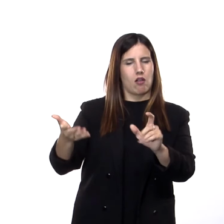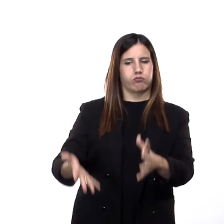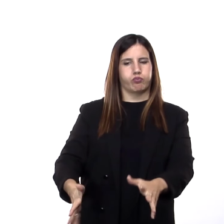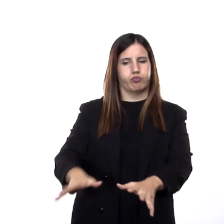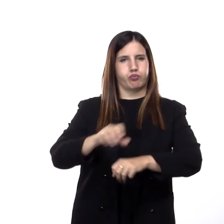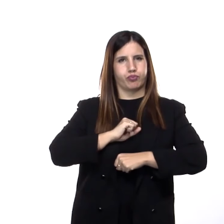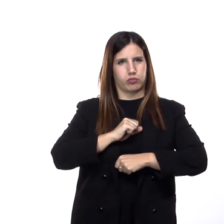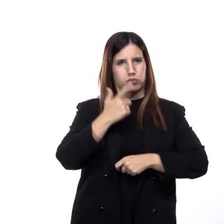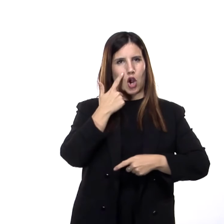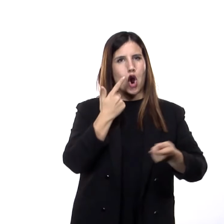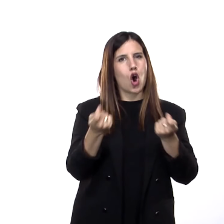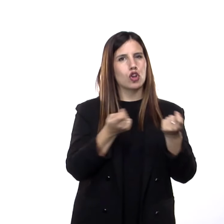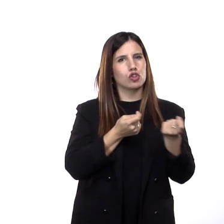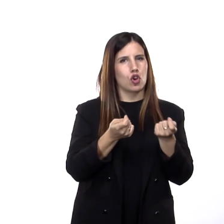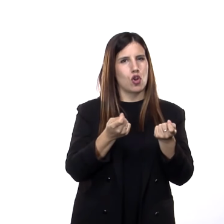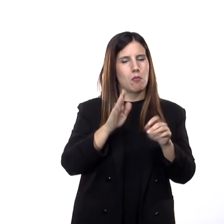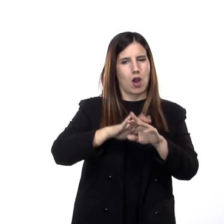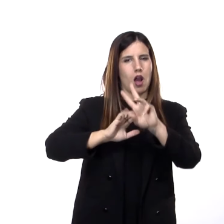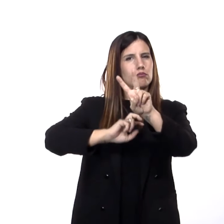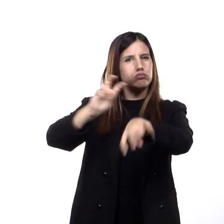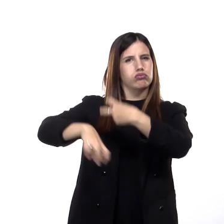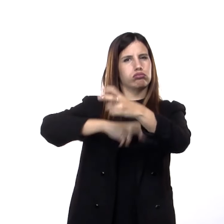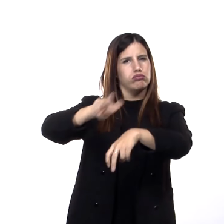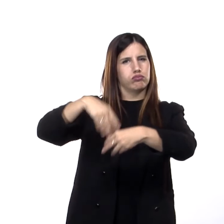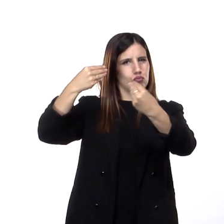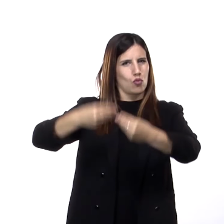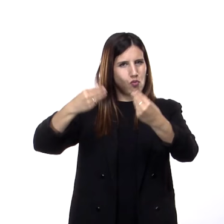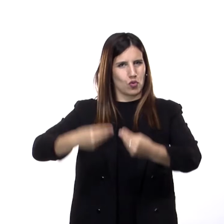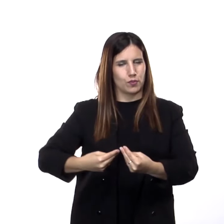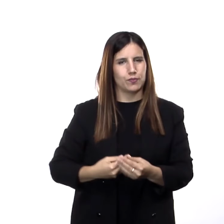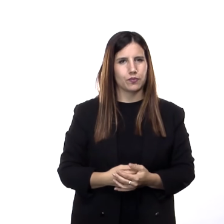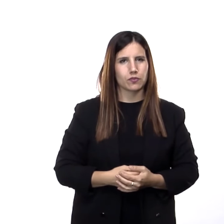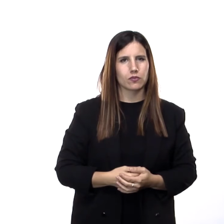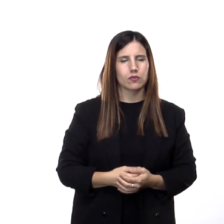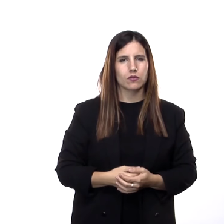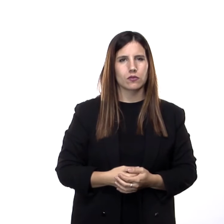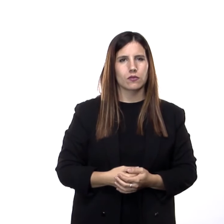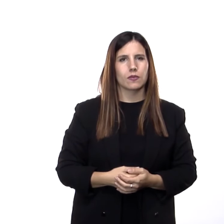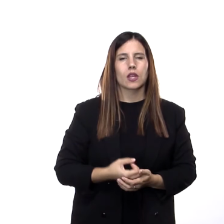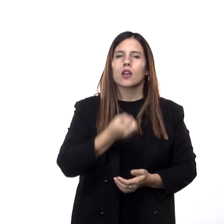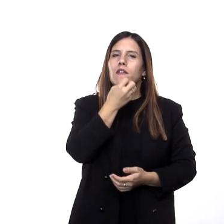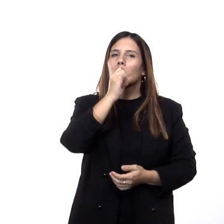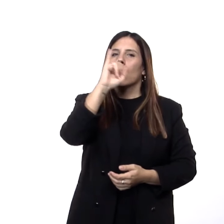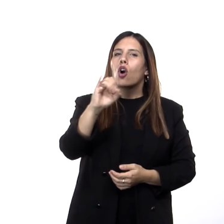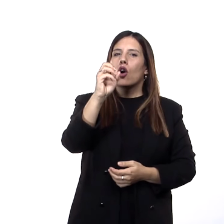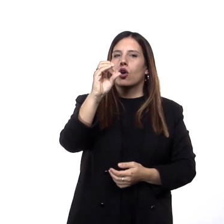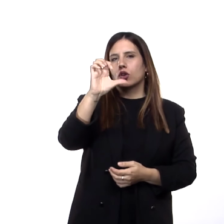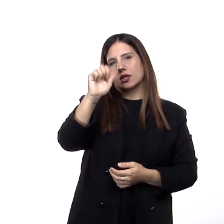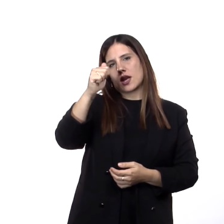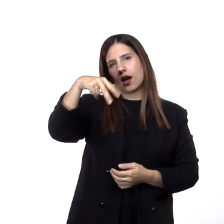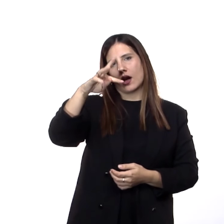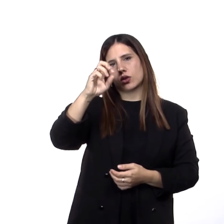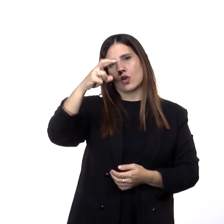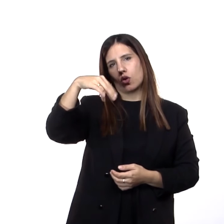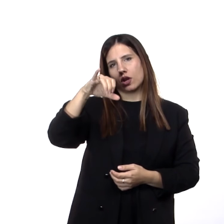vivan el día a día de la innovación tecnológica al respecto y jose antonio como crees tú que deberían de